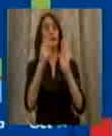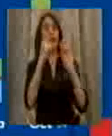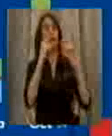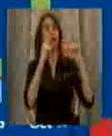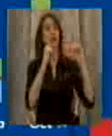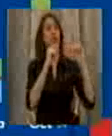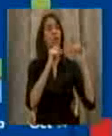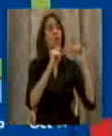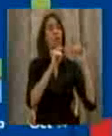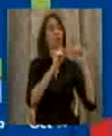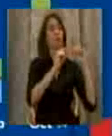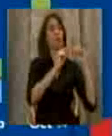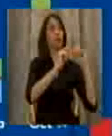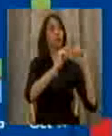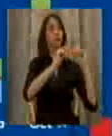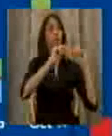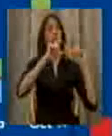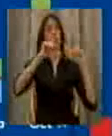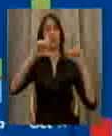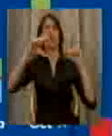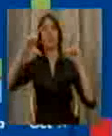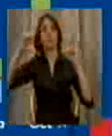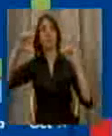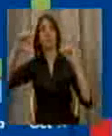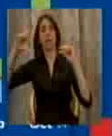gráfico